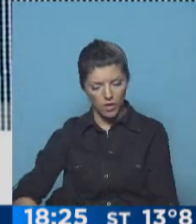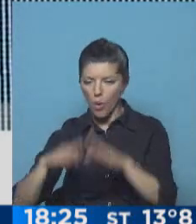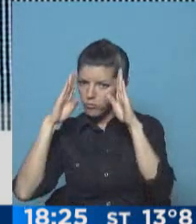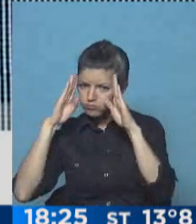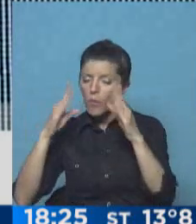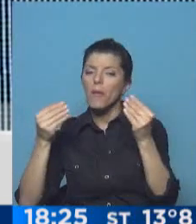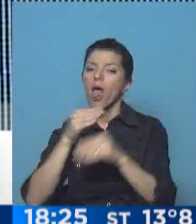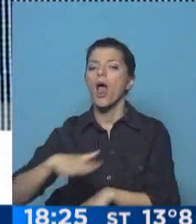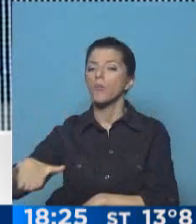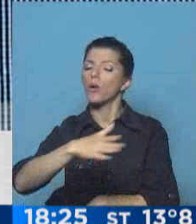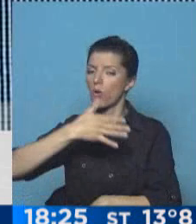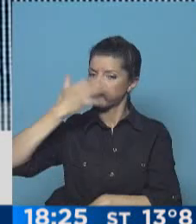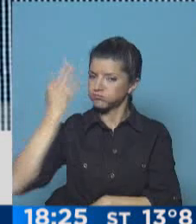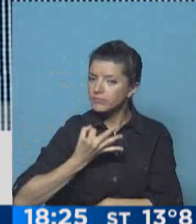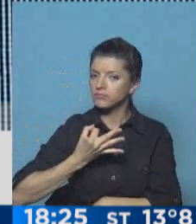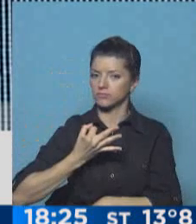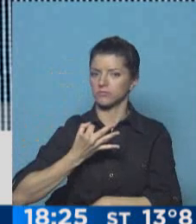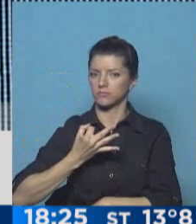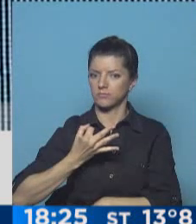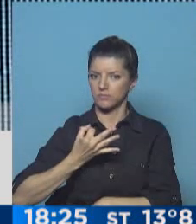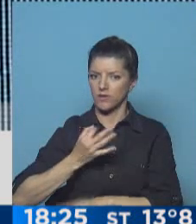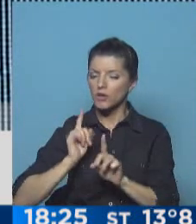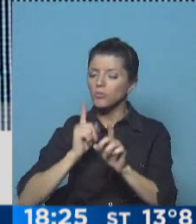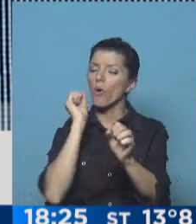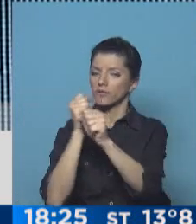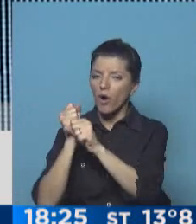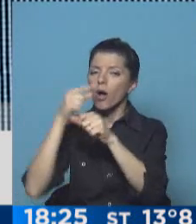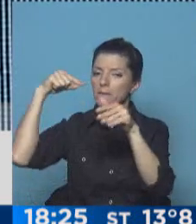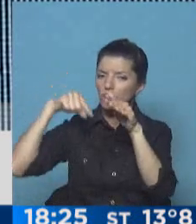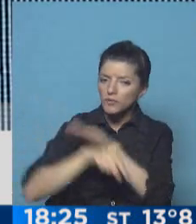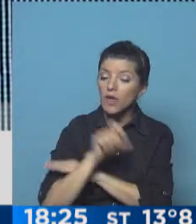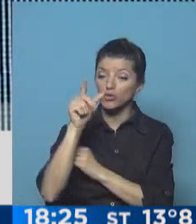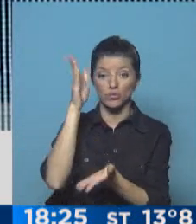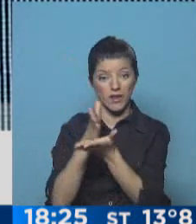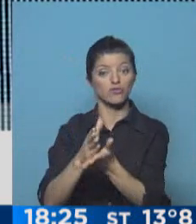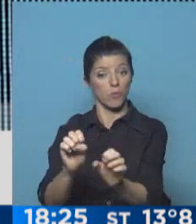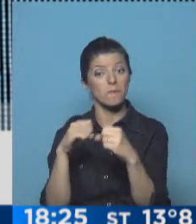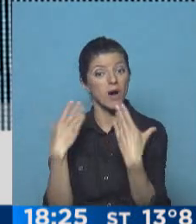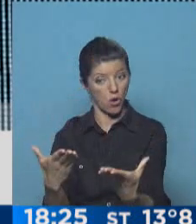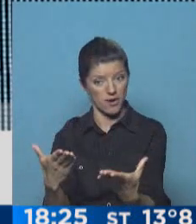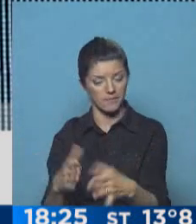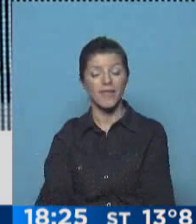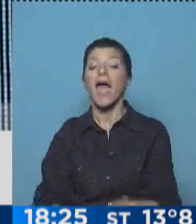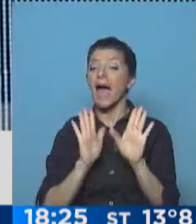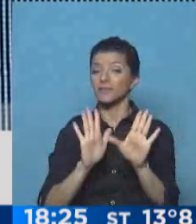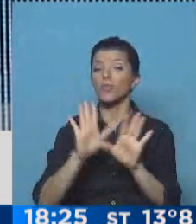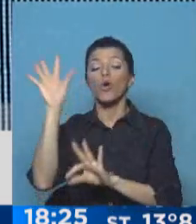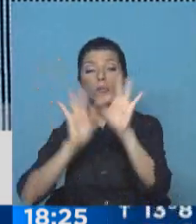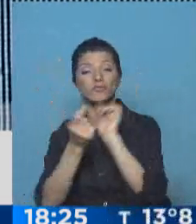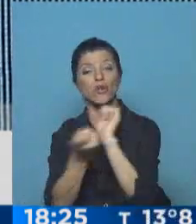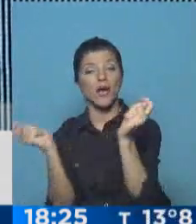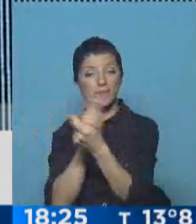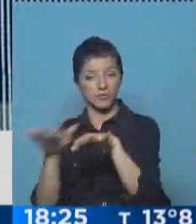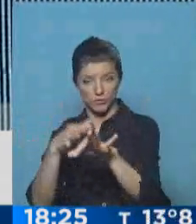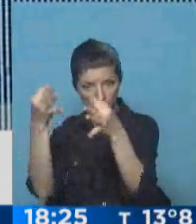el pueblo tenga certezas, que profundizan además y preservan derechos, ni más ni menos. Es así como los proyectos se transforman en hechos